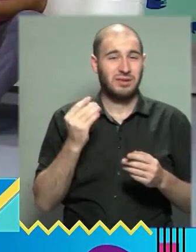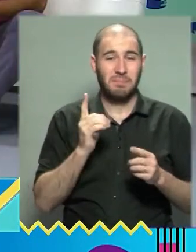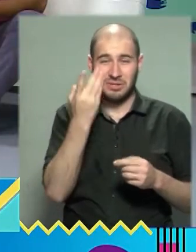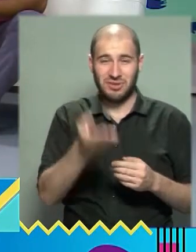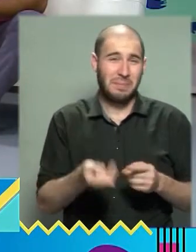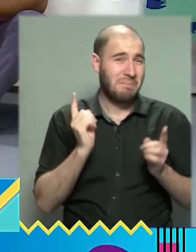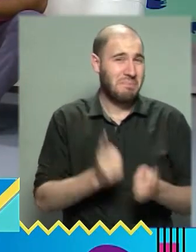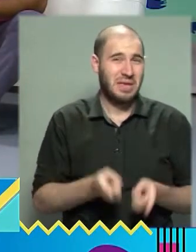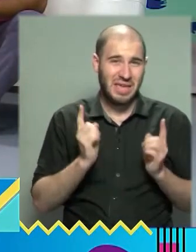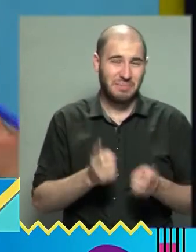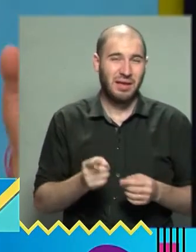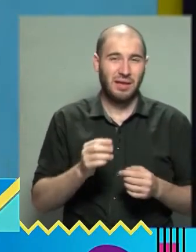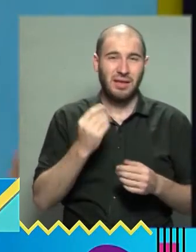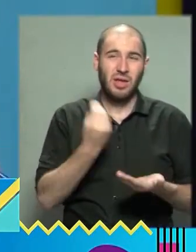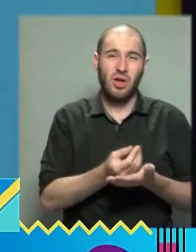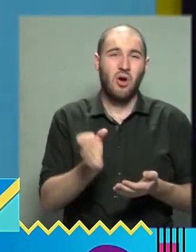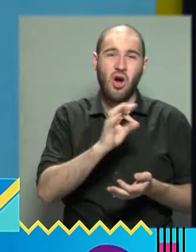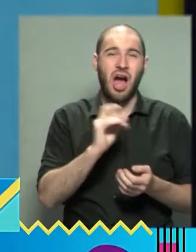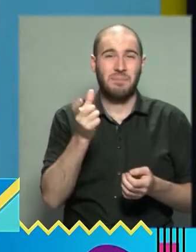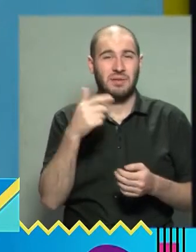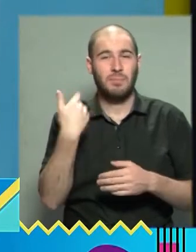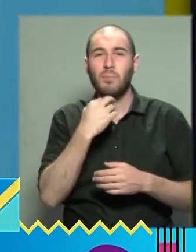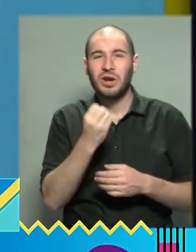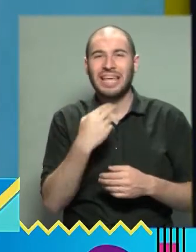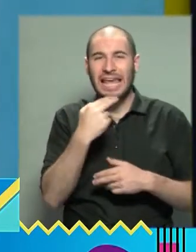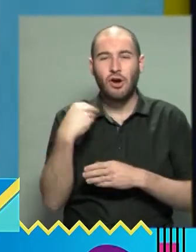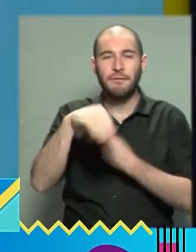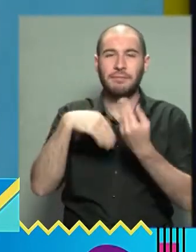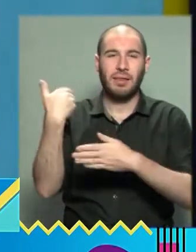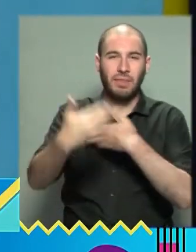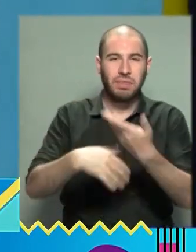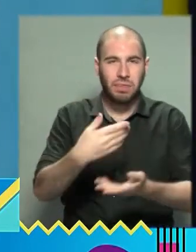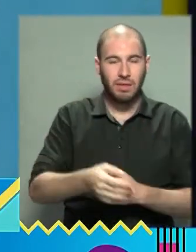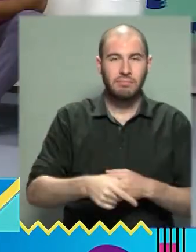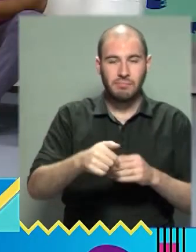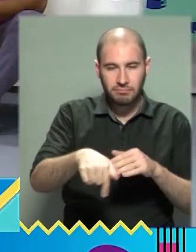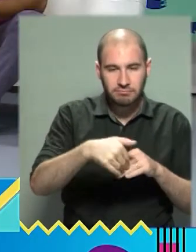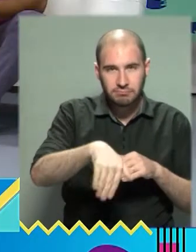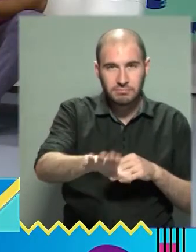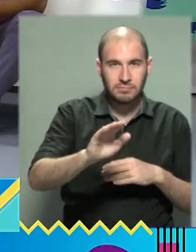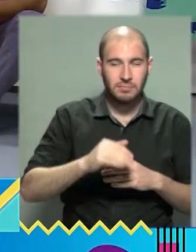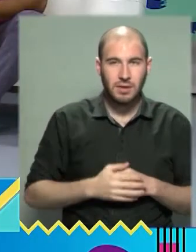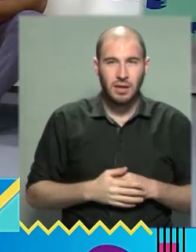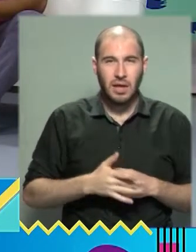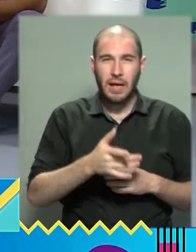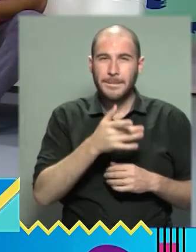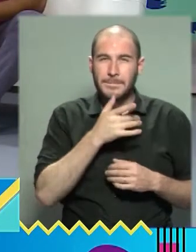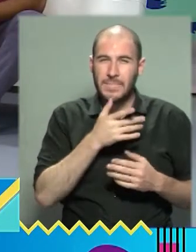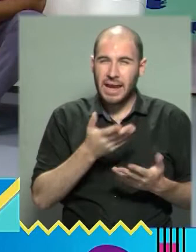si no es el nombre y el apellido, es solo el apellido porque es hijo de. Entonces digo, a partir de ahí, ¿no pierde una